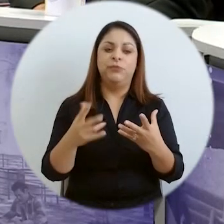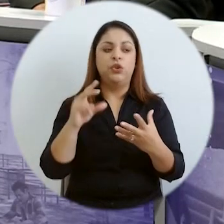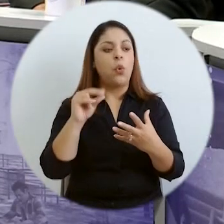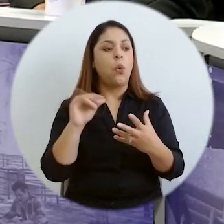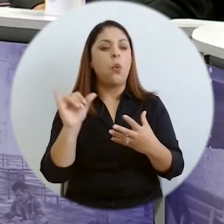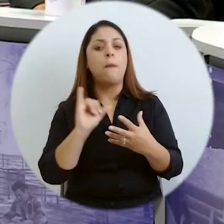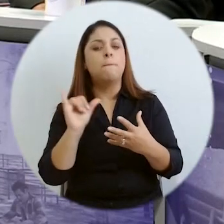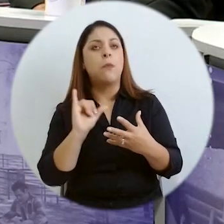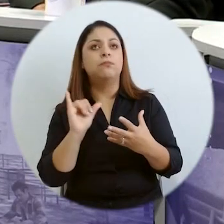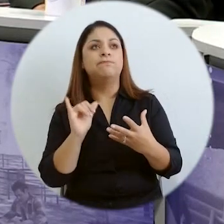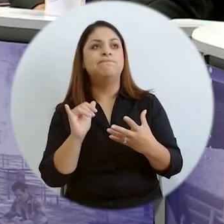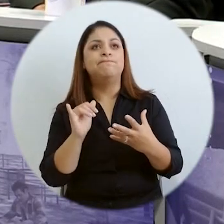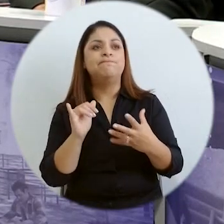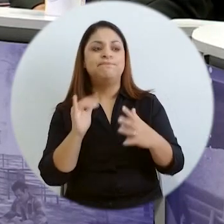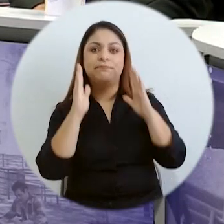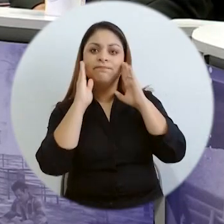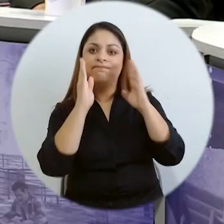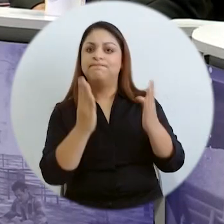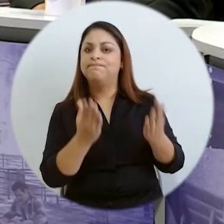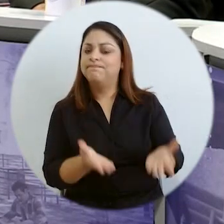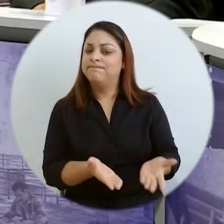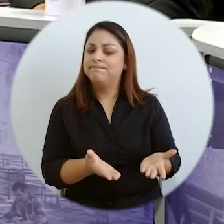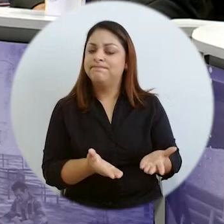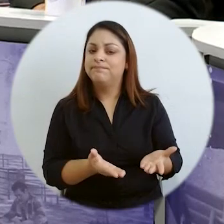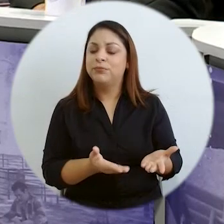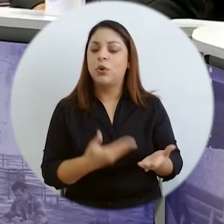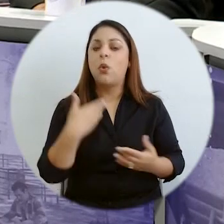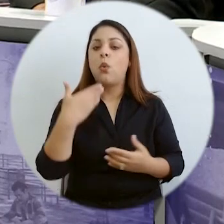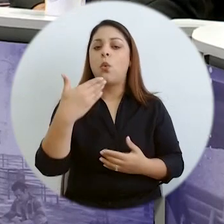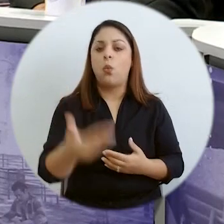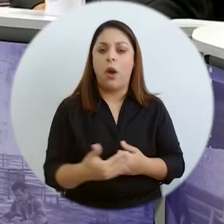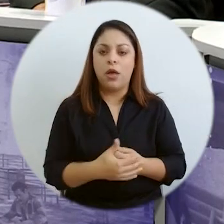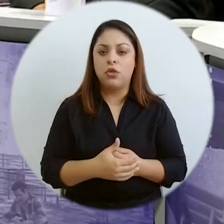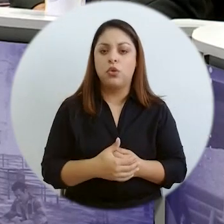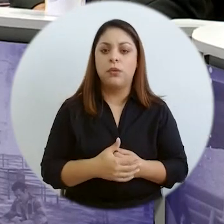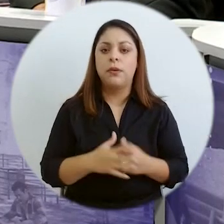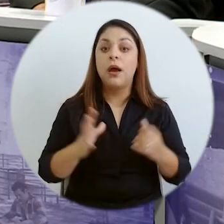se toma en cuenta, como decía el compañero anteriormente, a la hora de